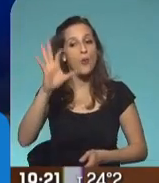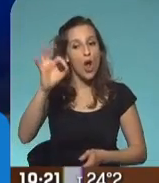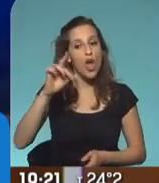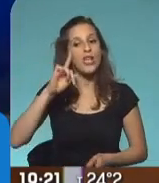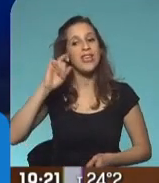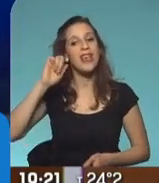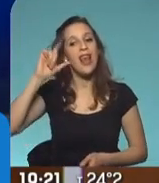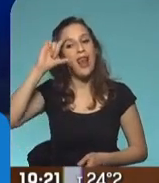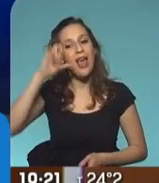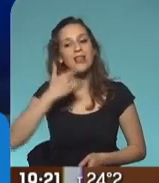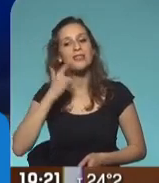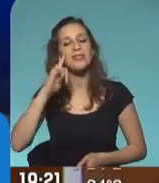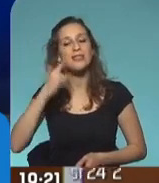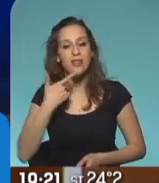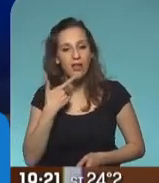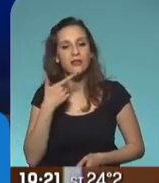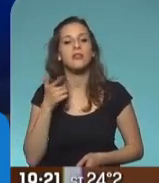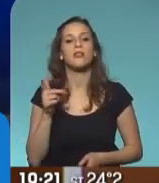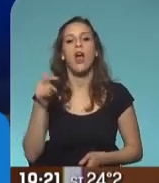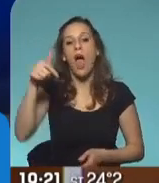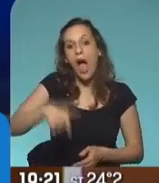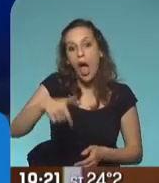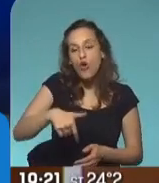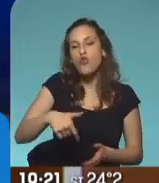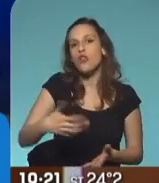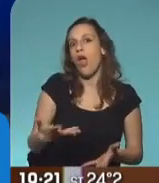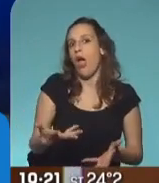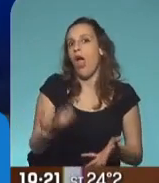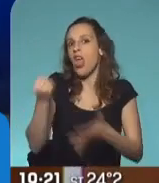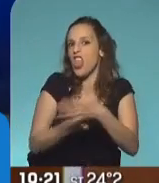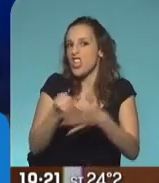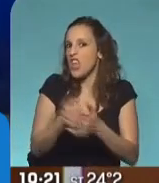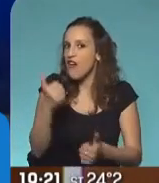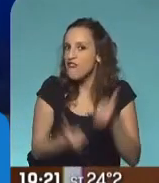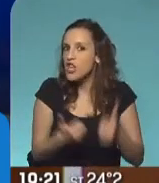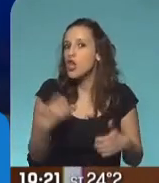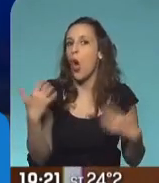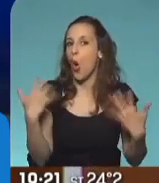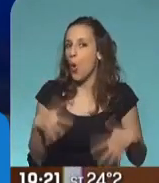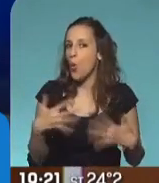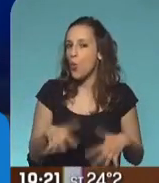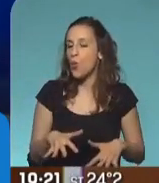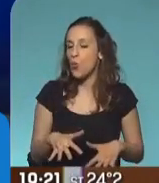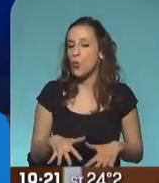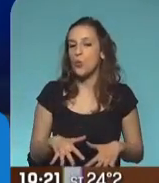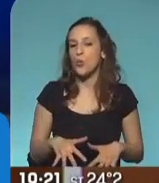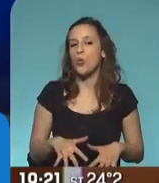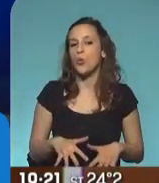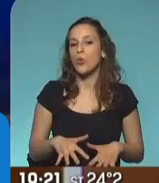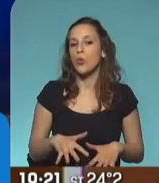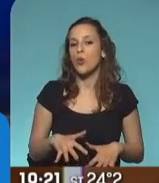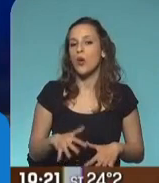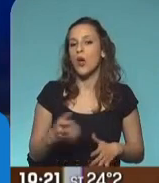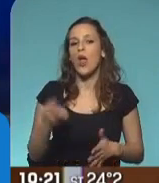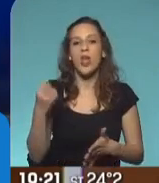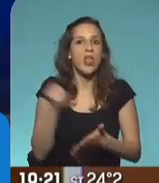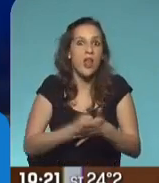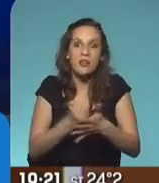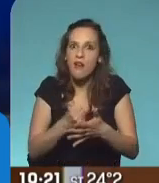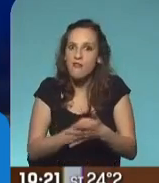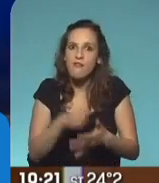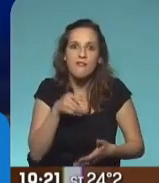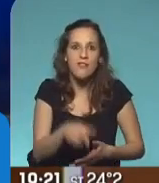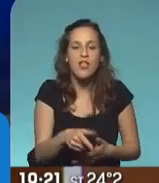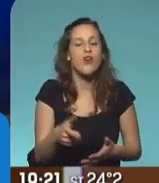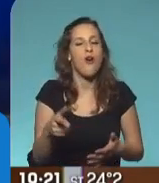desafío en España de enfrentar un gobierno que va en sentido contrario al resto de los países europeos, porque vamos a